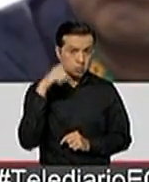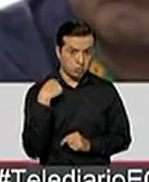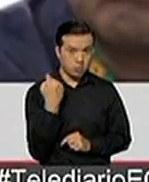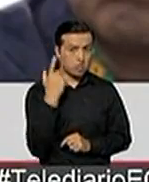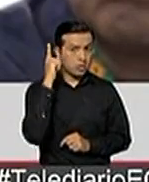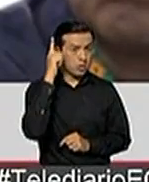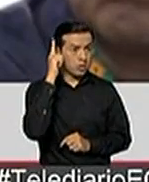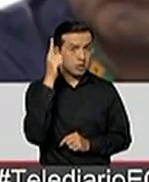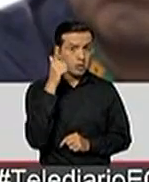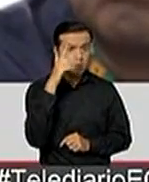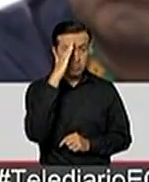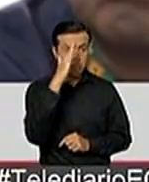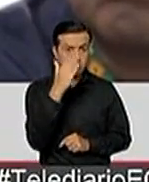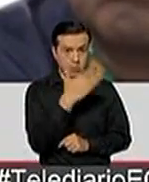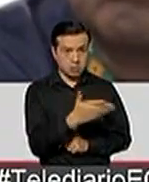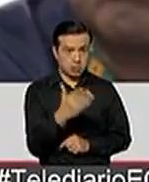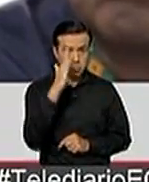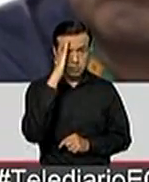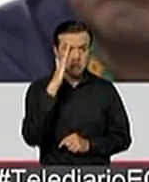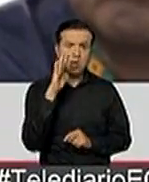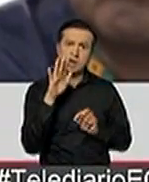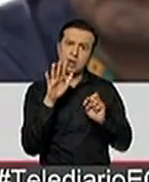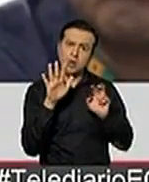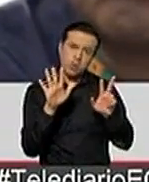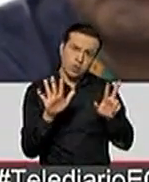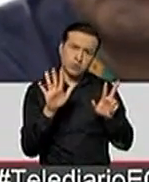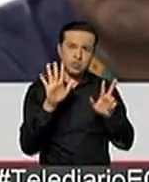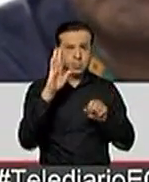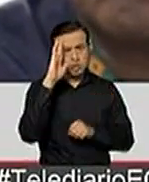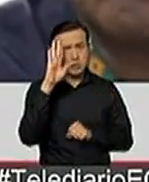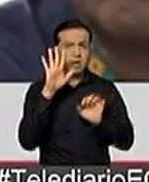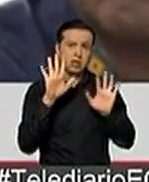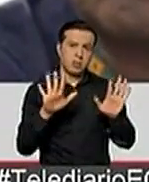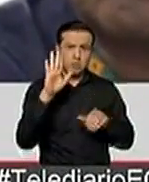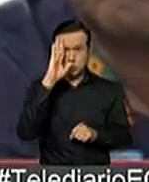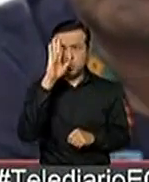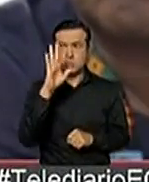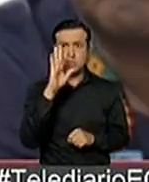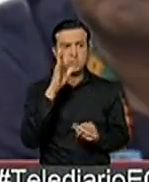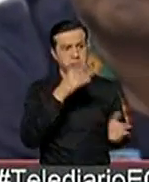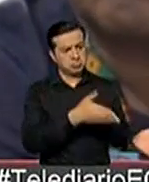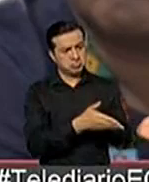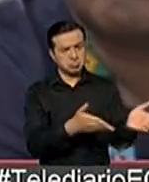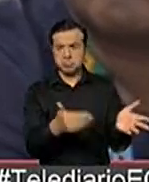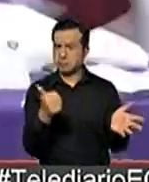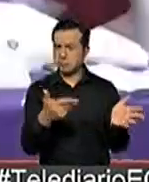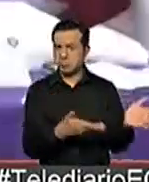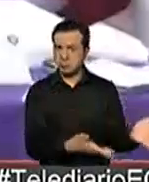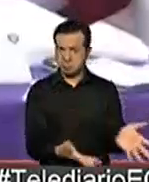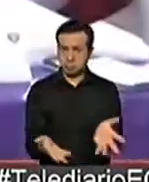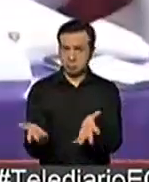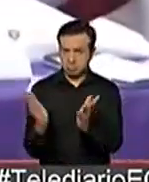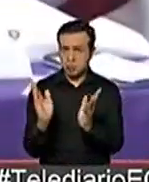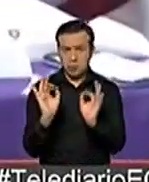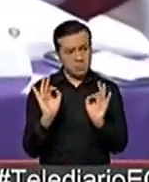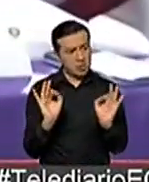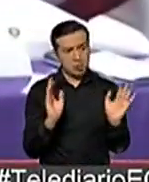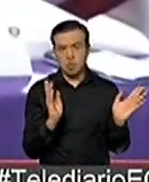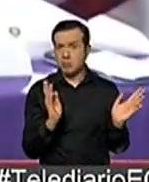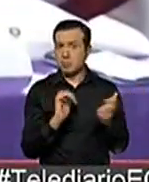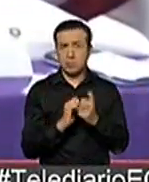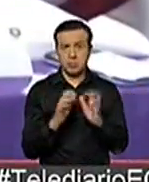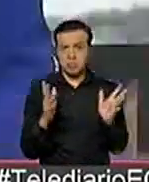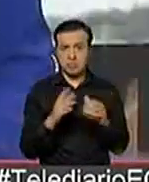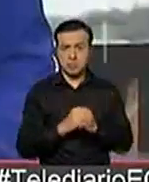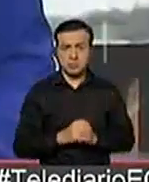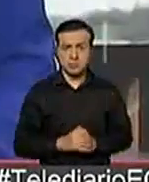entregó a los policías, creo que eran 8 o 10 policías, entregaron sanos, absolutamente. Juan Carlos Figueroa, Medios